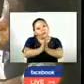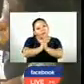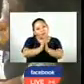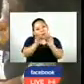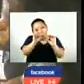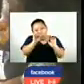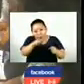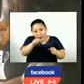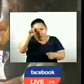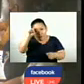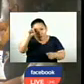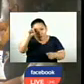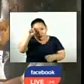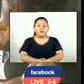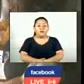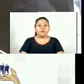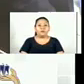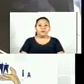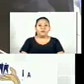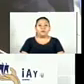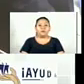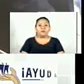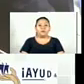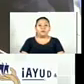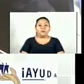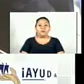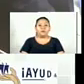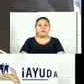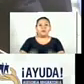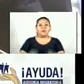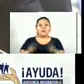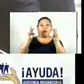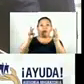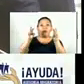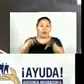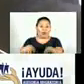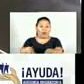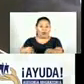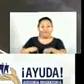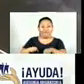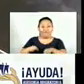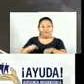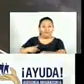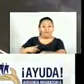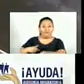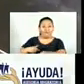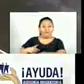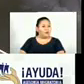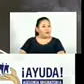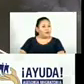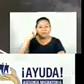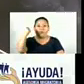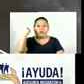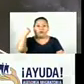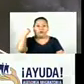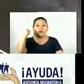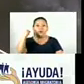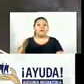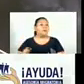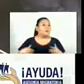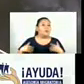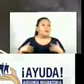diputados trabajar en el tema. El tema de adopción es un tema prioritario, no solamente por